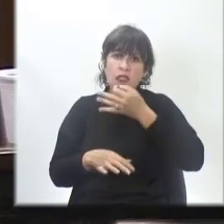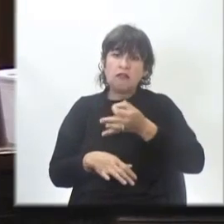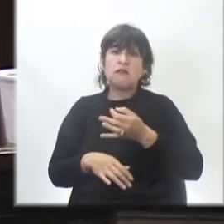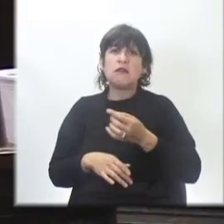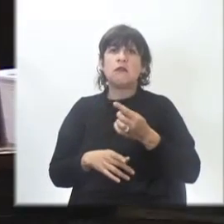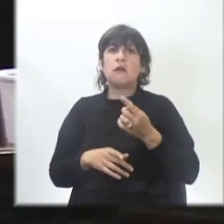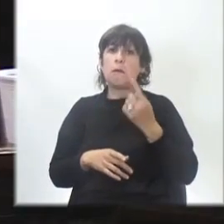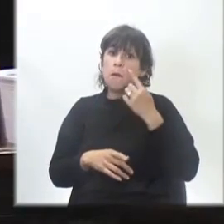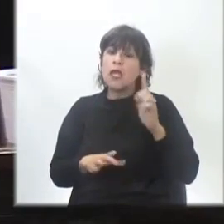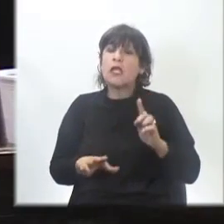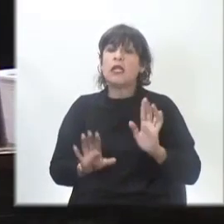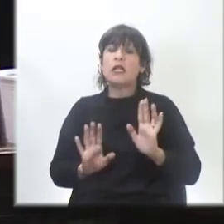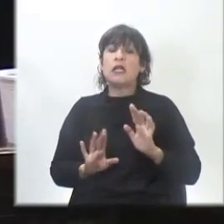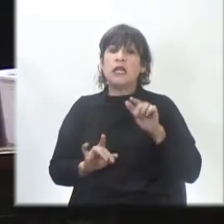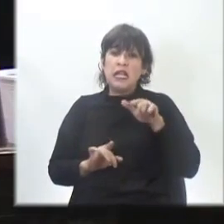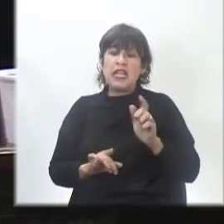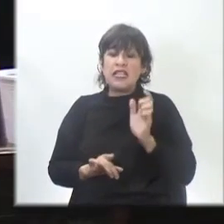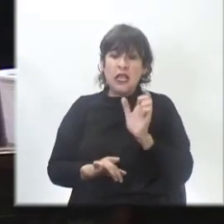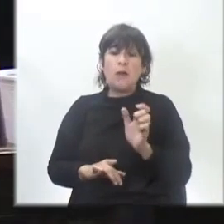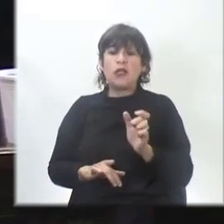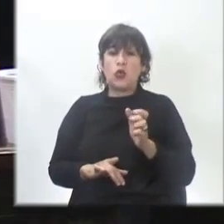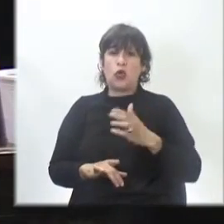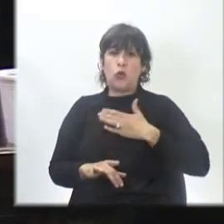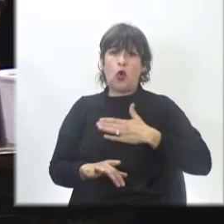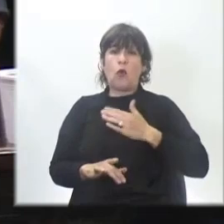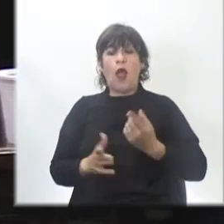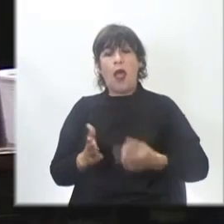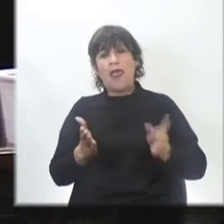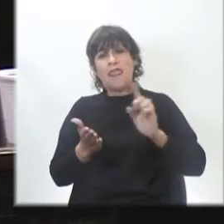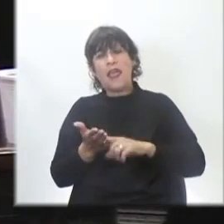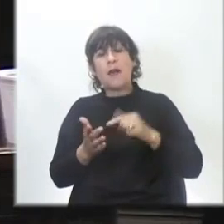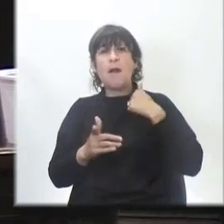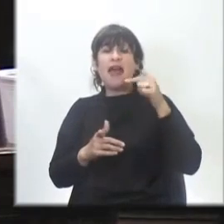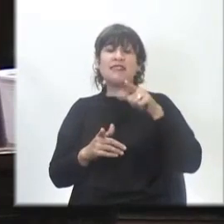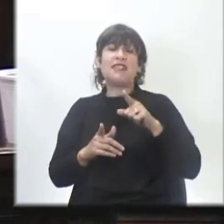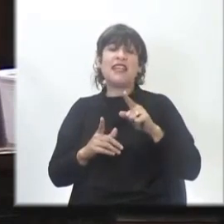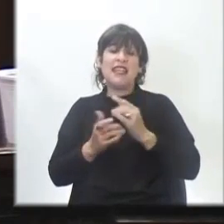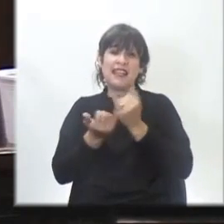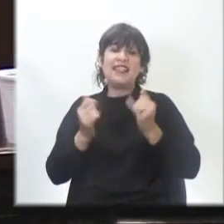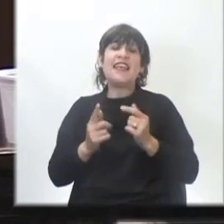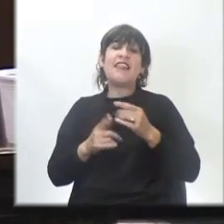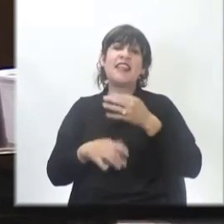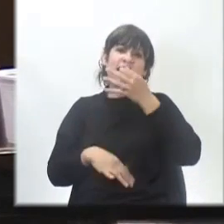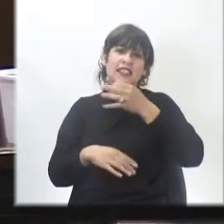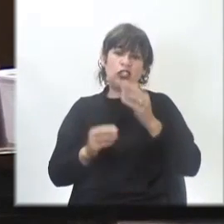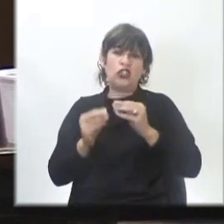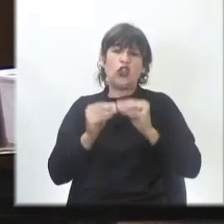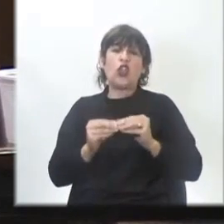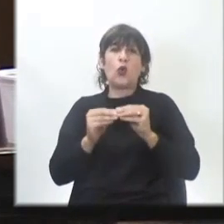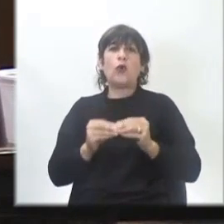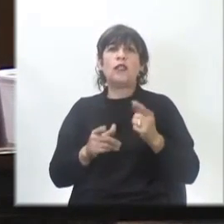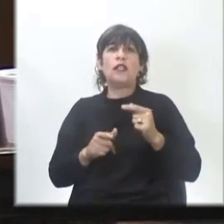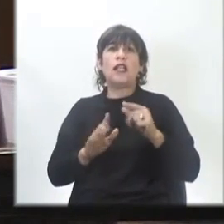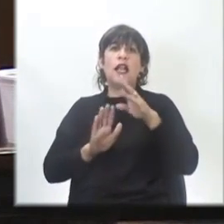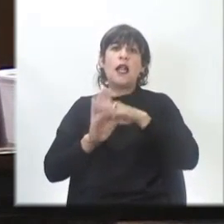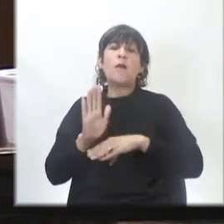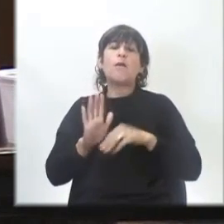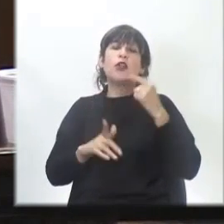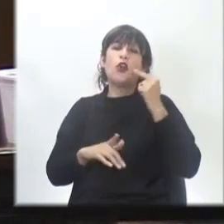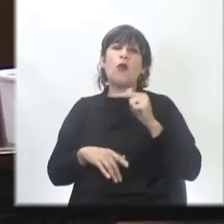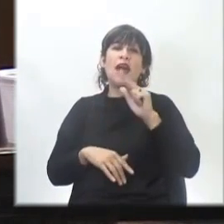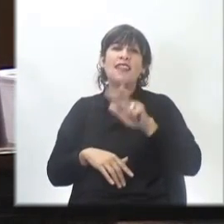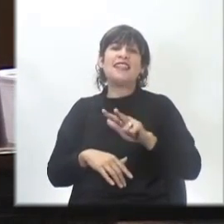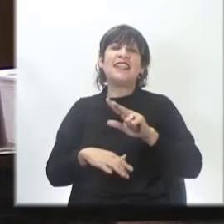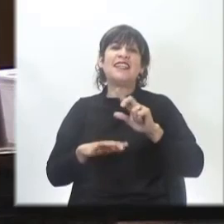Mire este aspecto que hemos compartido además en el marco de la rendición de cuentas. El programa 367, Política de